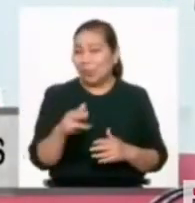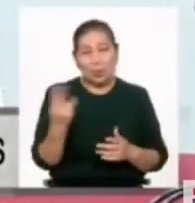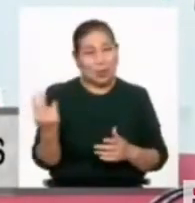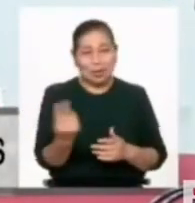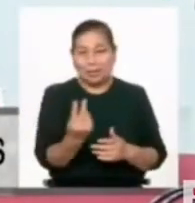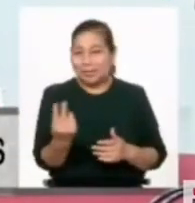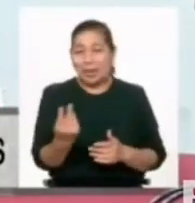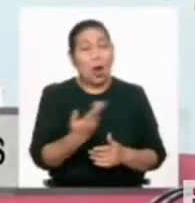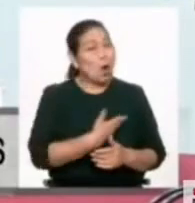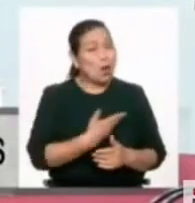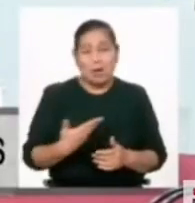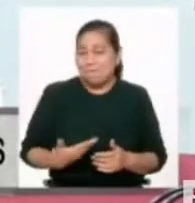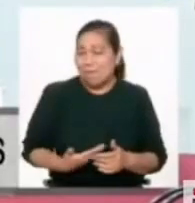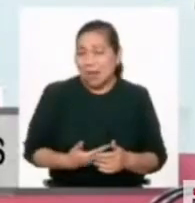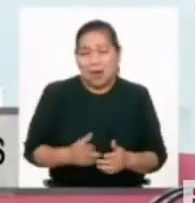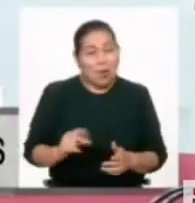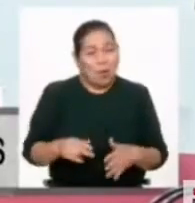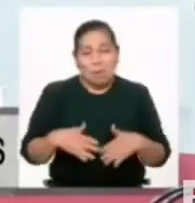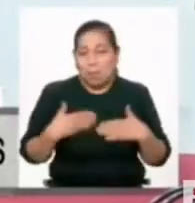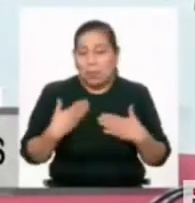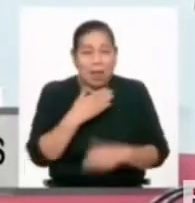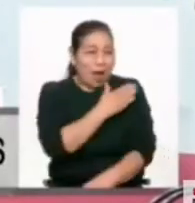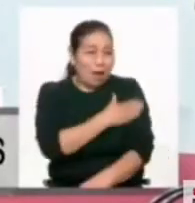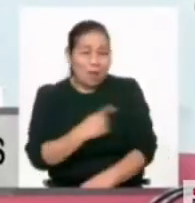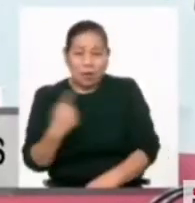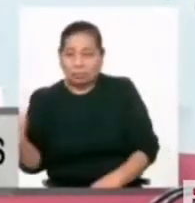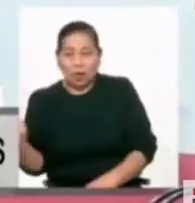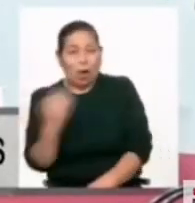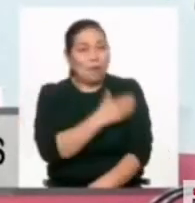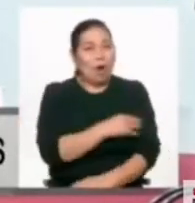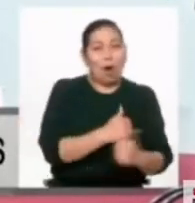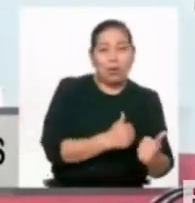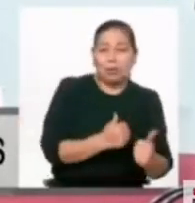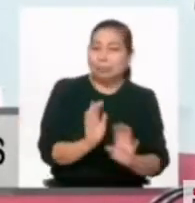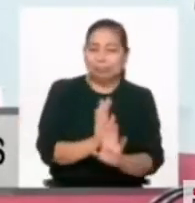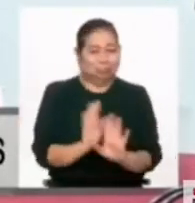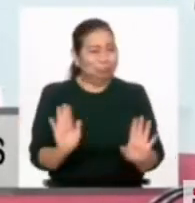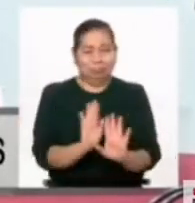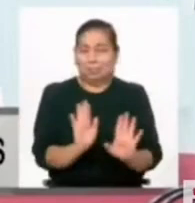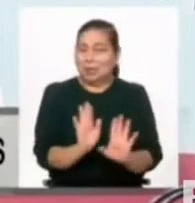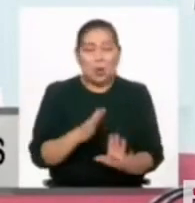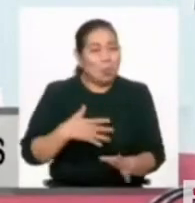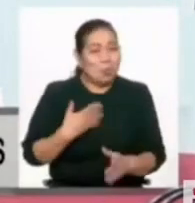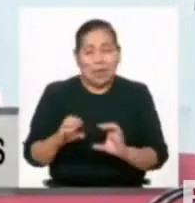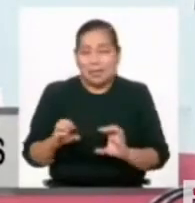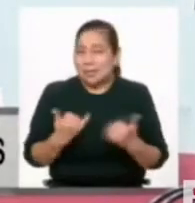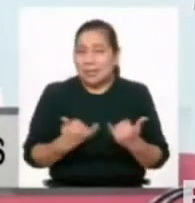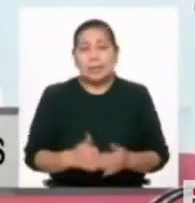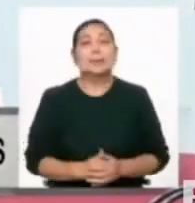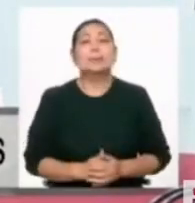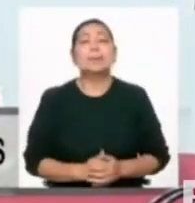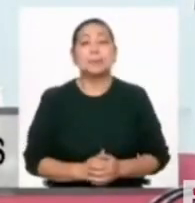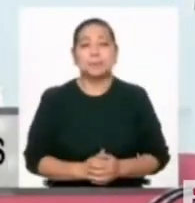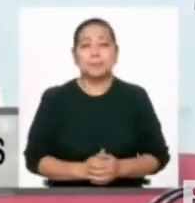es lícito. El gobierno no puede estar a favor de uno u otro. En el Ejecutivo no estamos haciendo